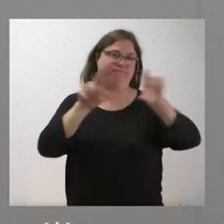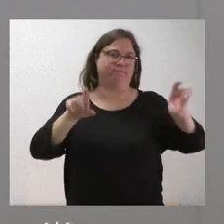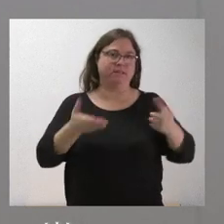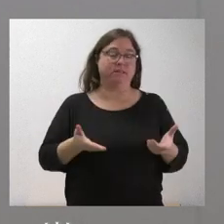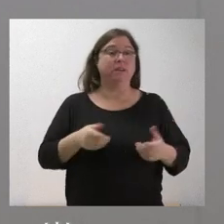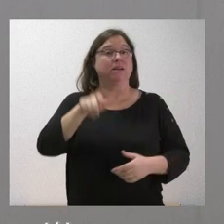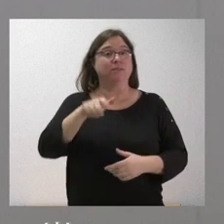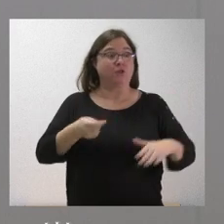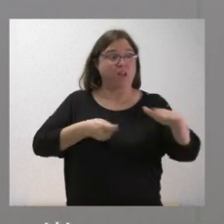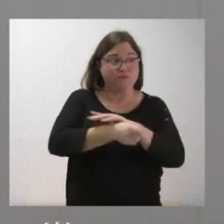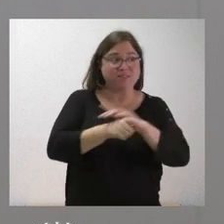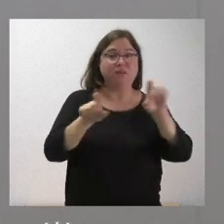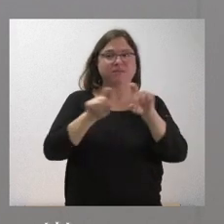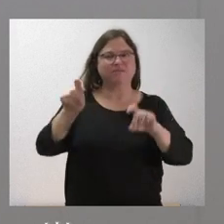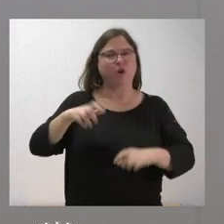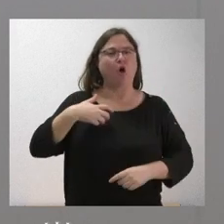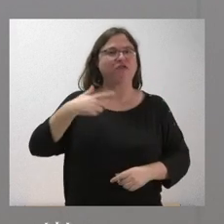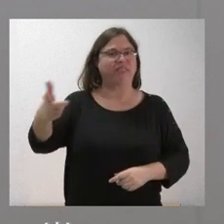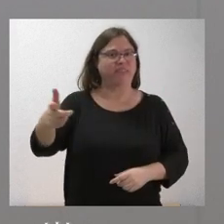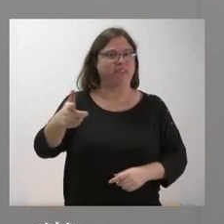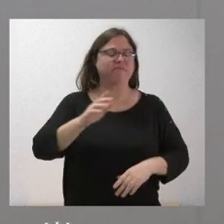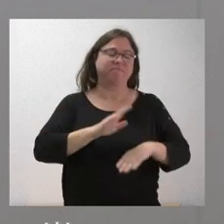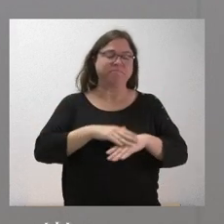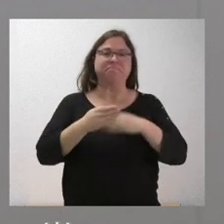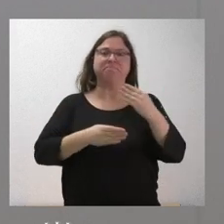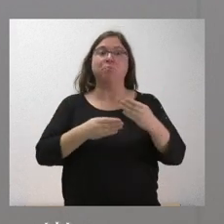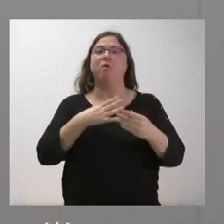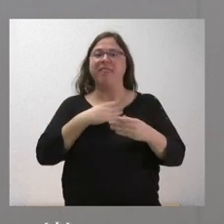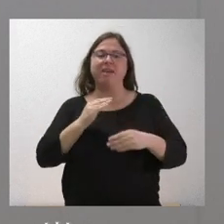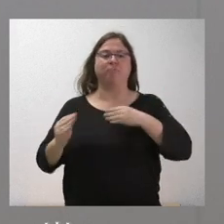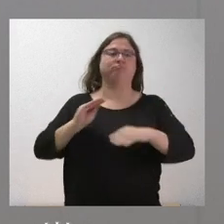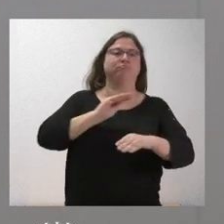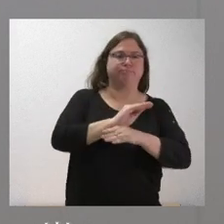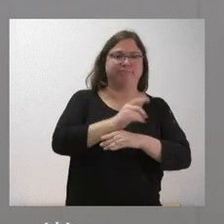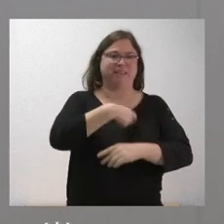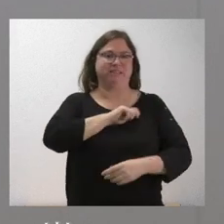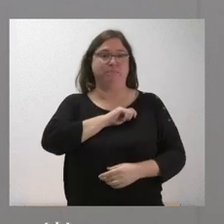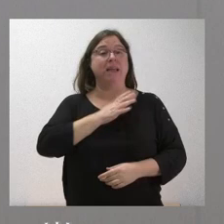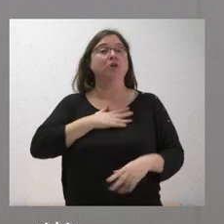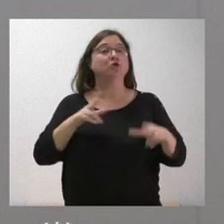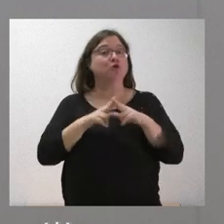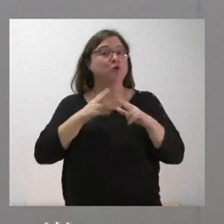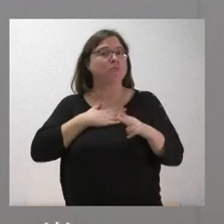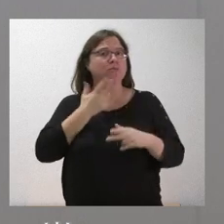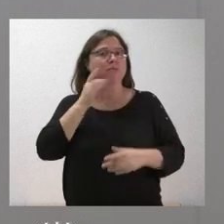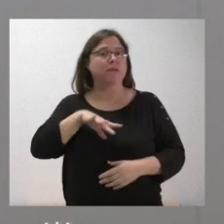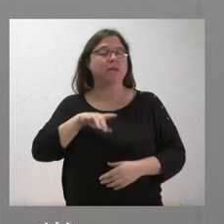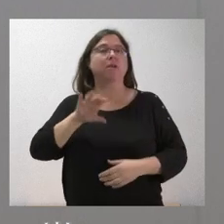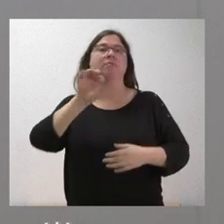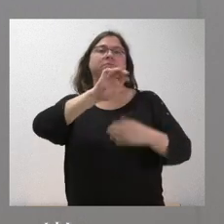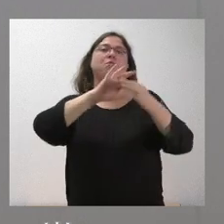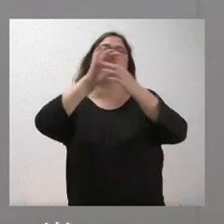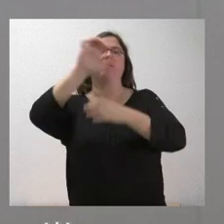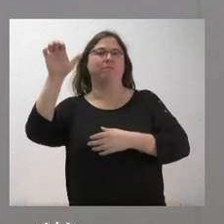inversores empresariales que pueden invertir en España nuestros socios son los socios de la Unión Europea ir